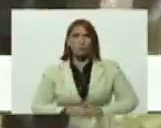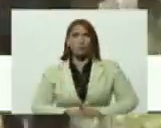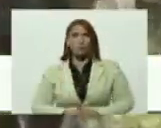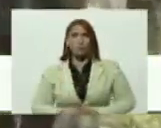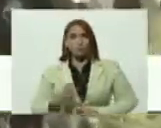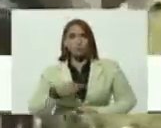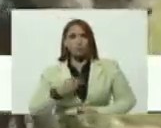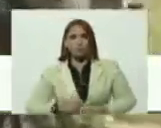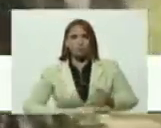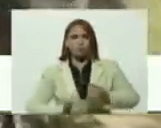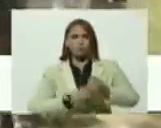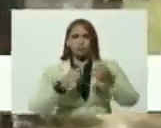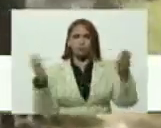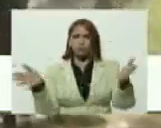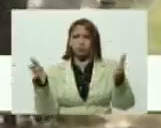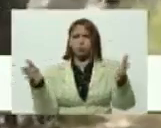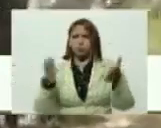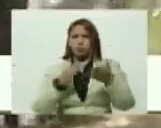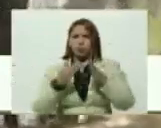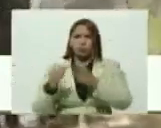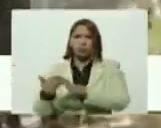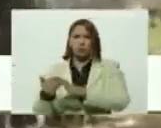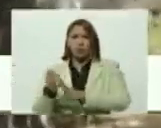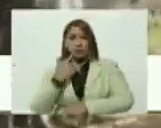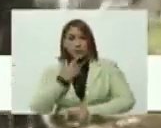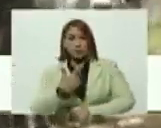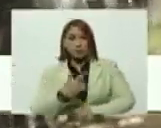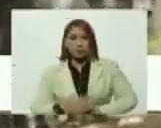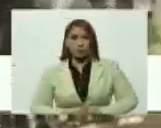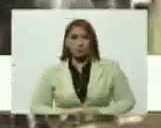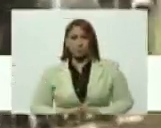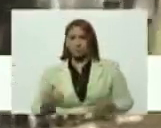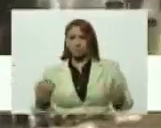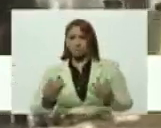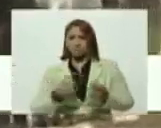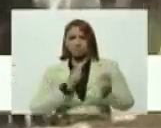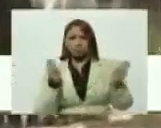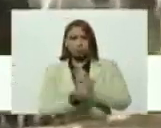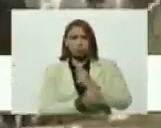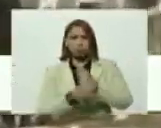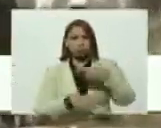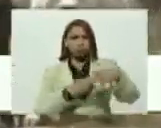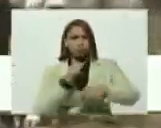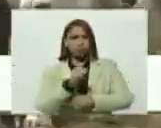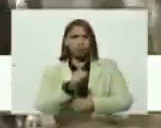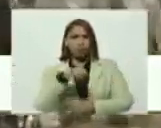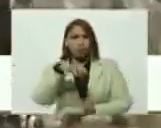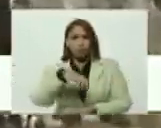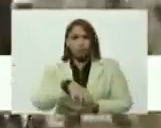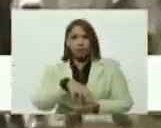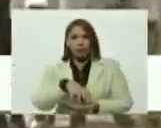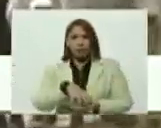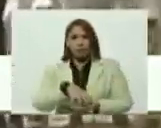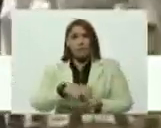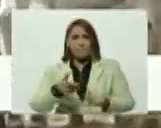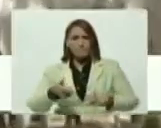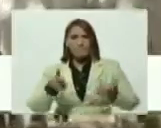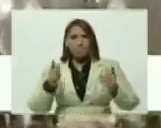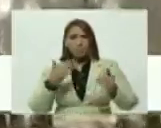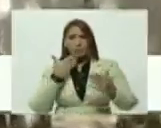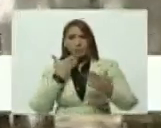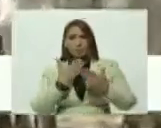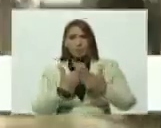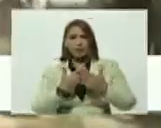somos propulsores y propulsoras comunales. Consideramos que definitivamente la transformación revolucionaria del Estado es posible.